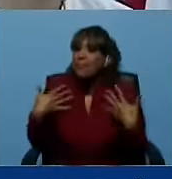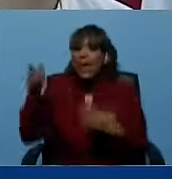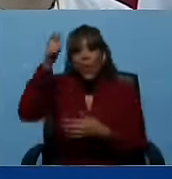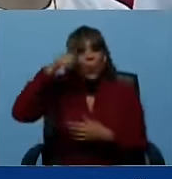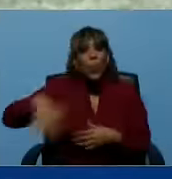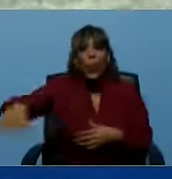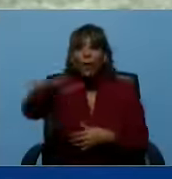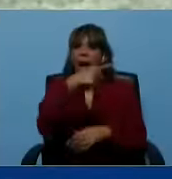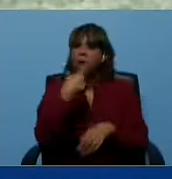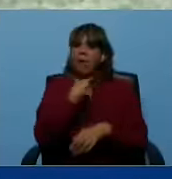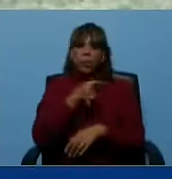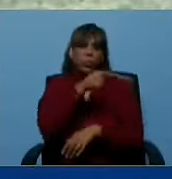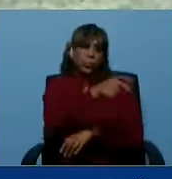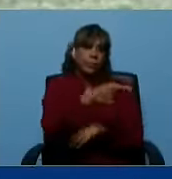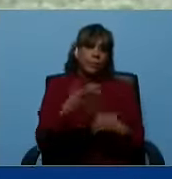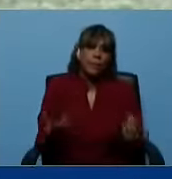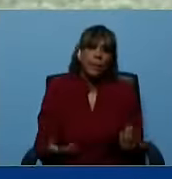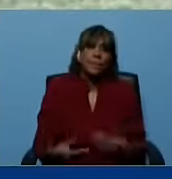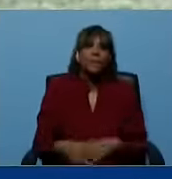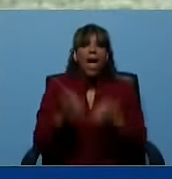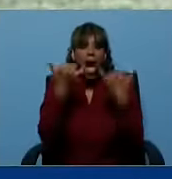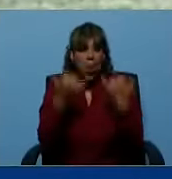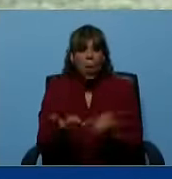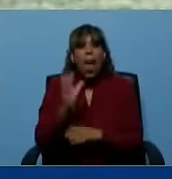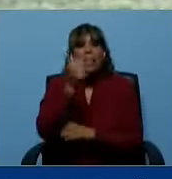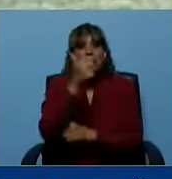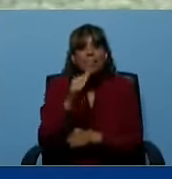pueblo. 10 parques